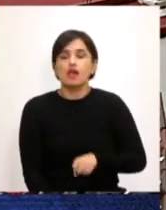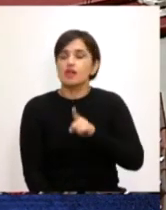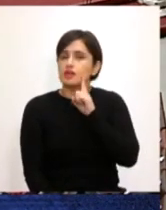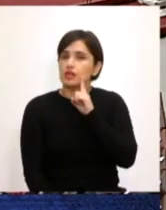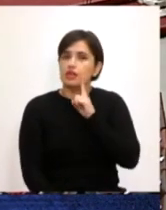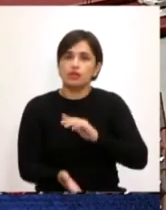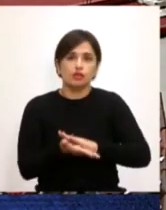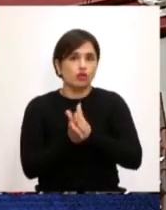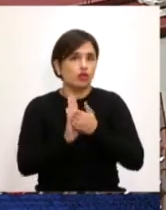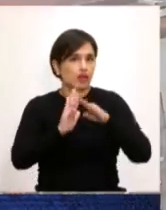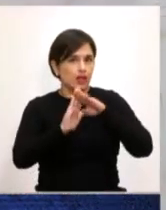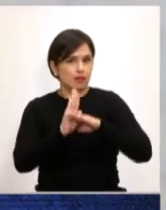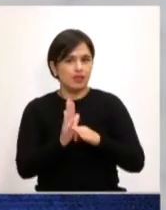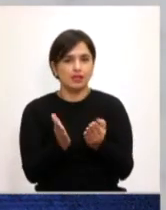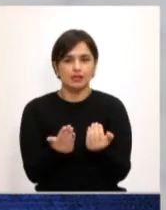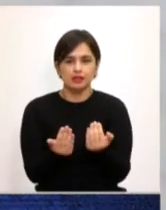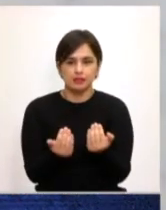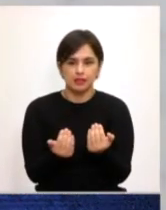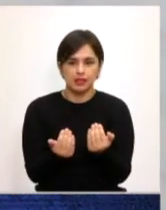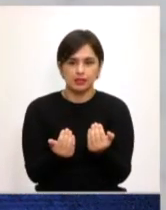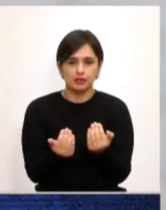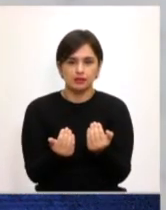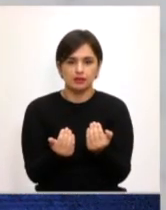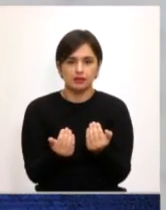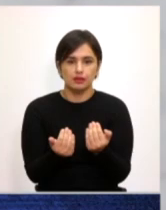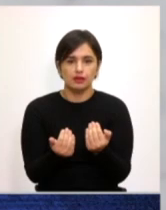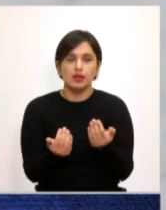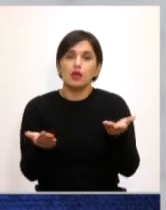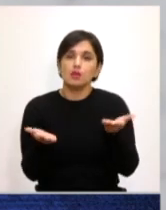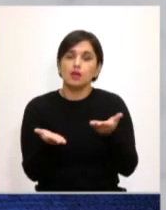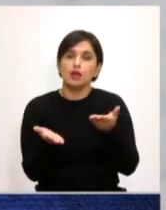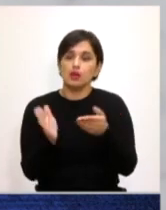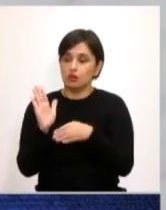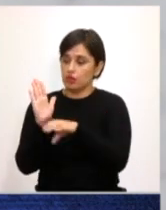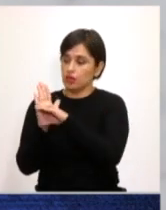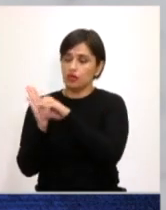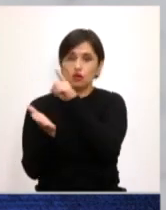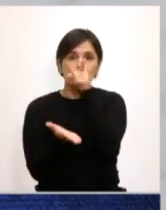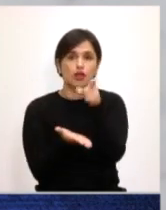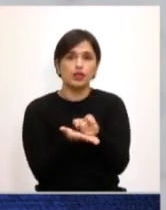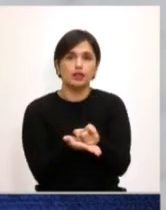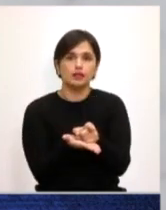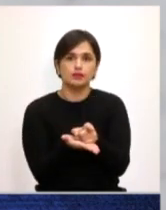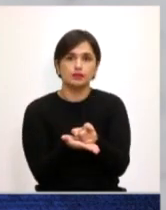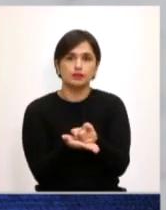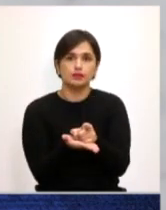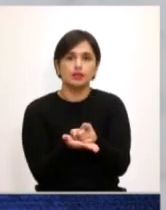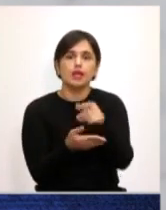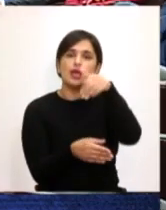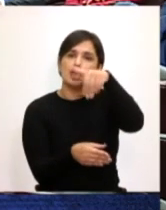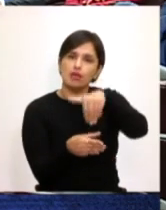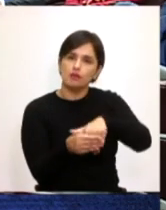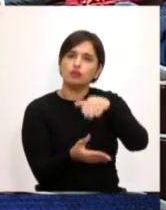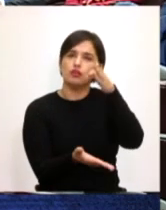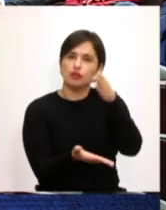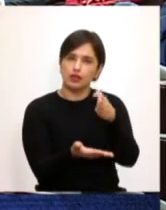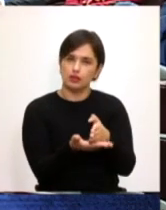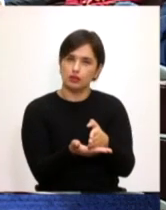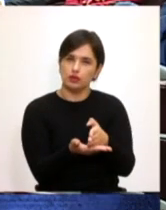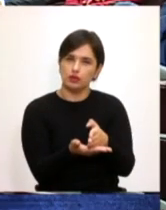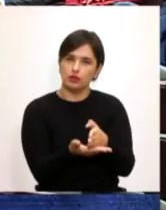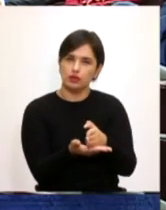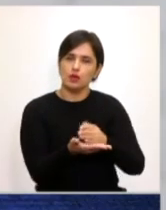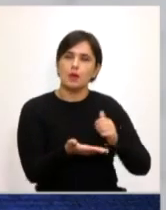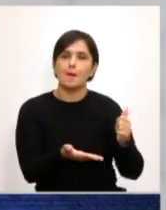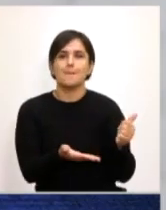las medidas que sean necesarias para que, tal como lo mandata nuestra Constitución Política, el voto sea obligatorio para